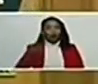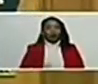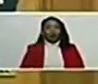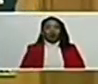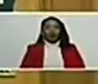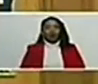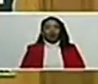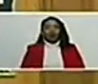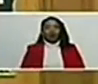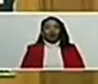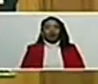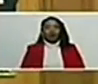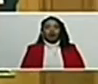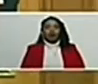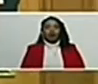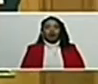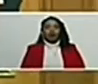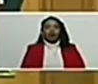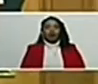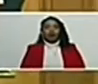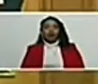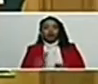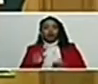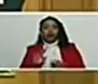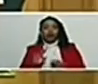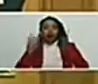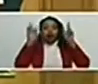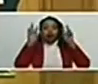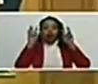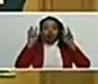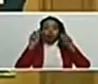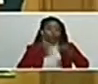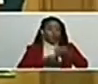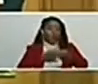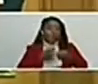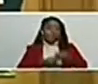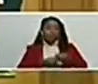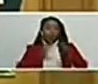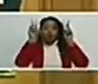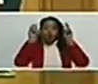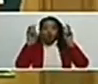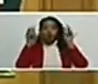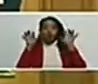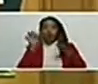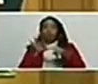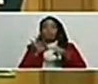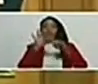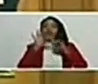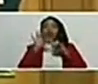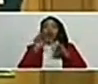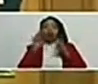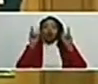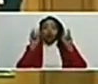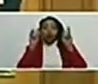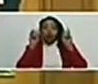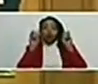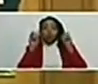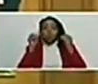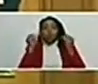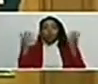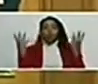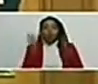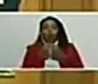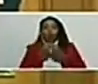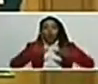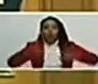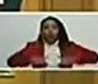concretamente de la presidenta del PRO, Patricia Bullrich, de que sea Ah, lo estaba detenido buscando, el mira, sí. presidente venezolano, porque hay